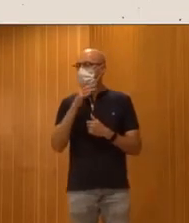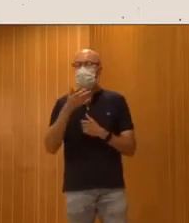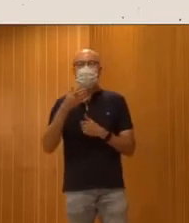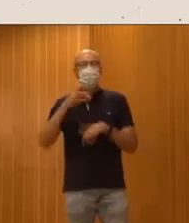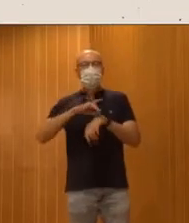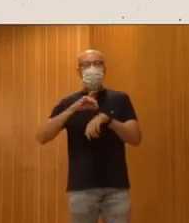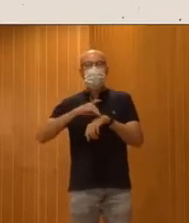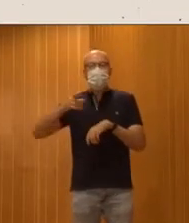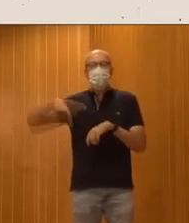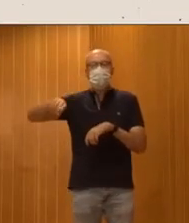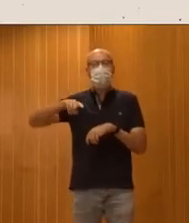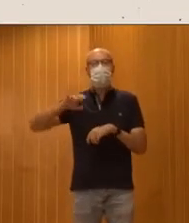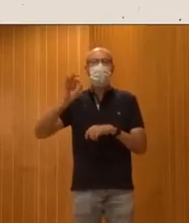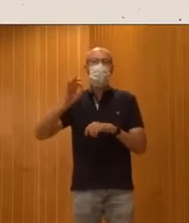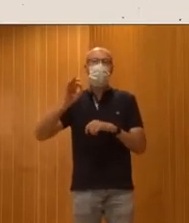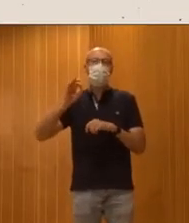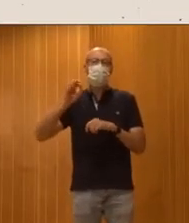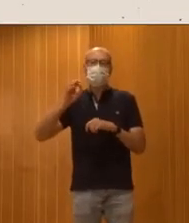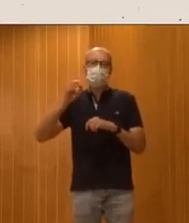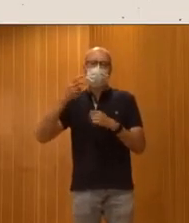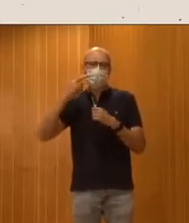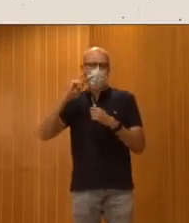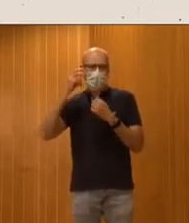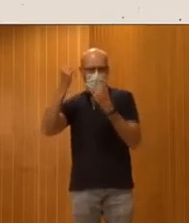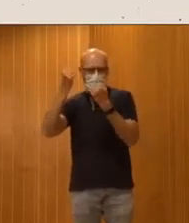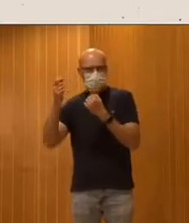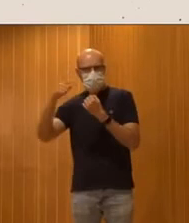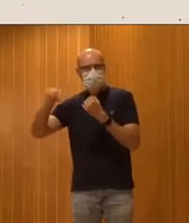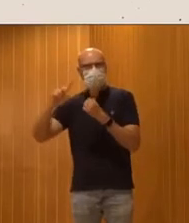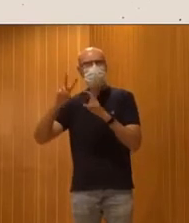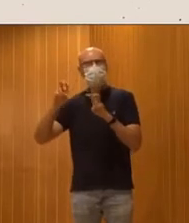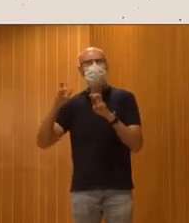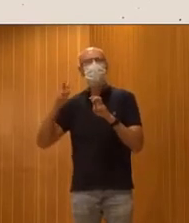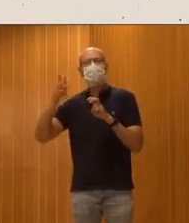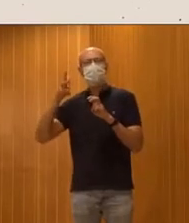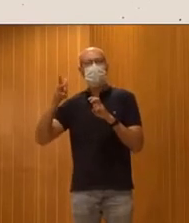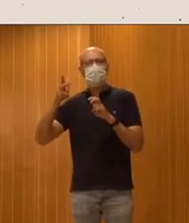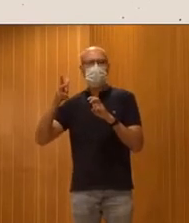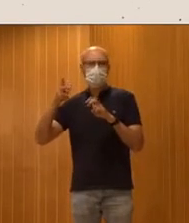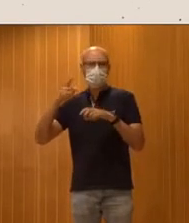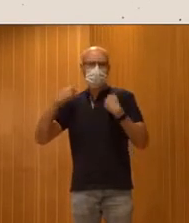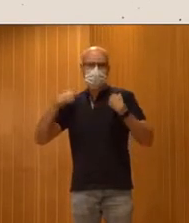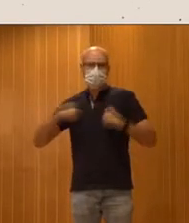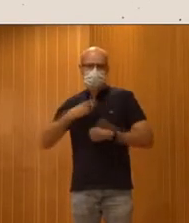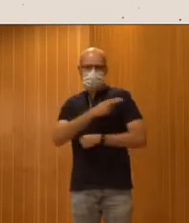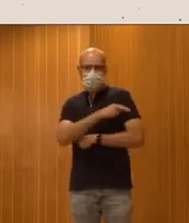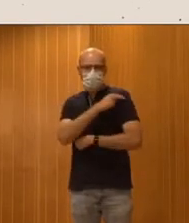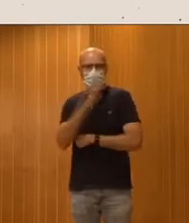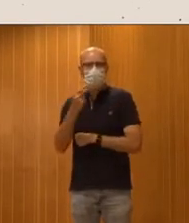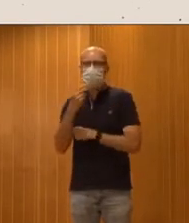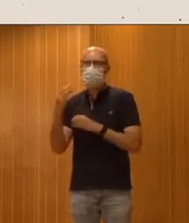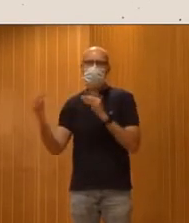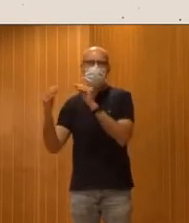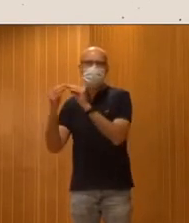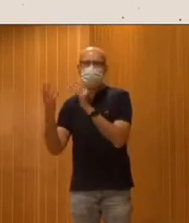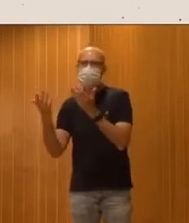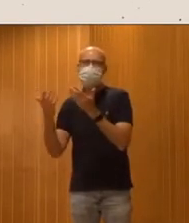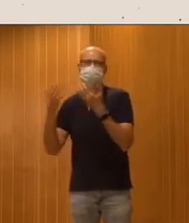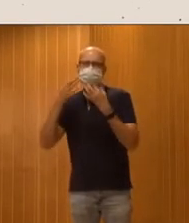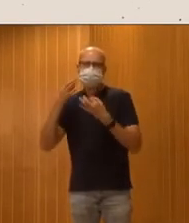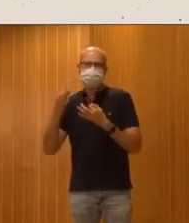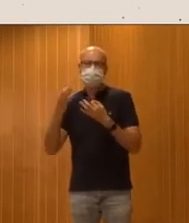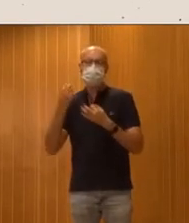los médicos y a los especialistas en derecho sanitario al unísono. Los criterios